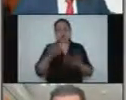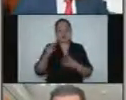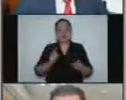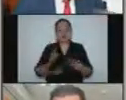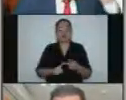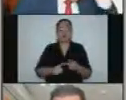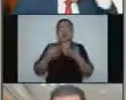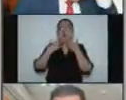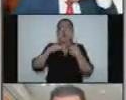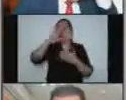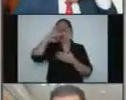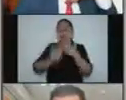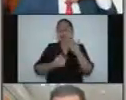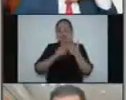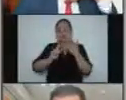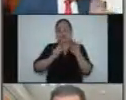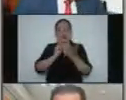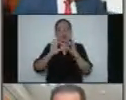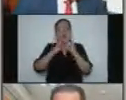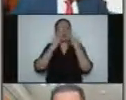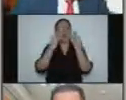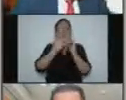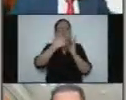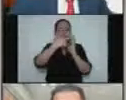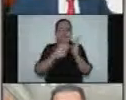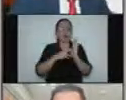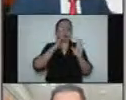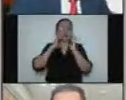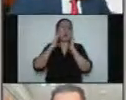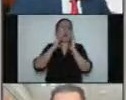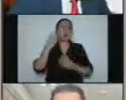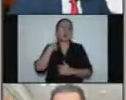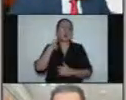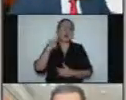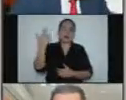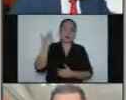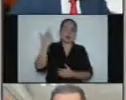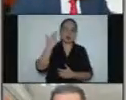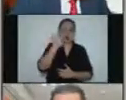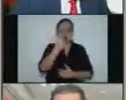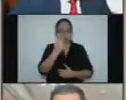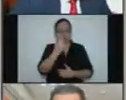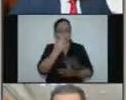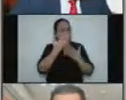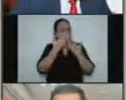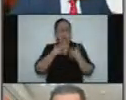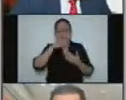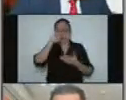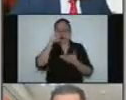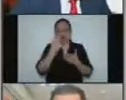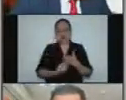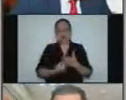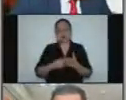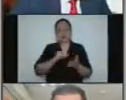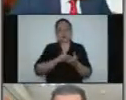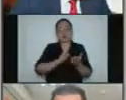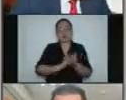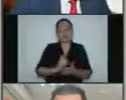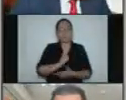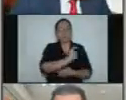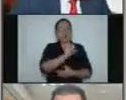ley respecto del modelo de comunicación política en radio y televisión y la contratación de propaganda en el